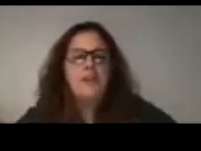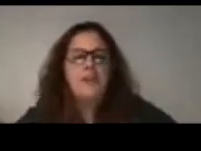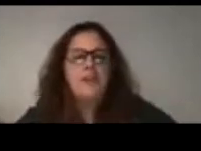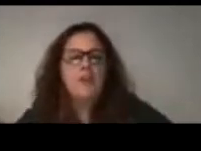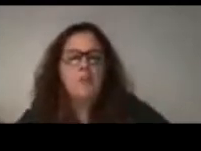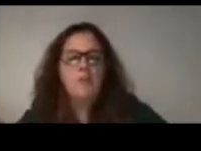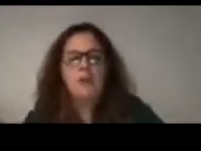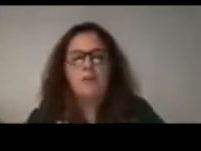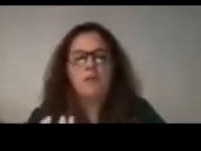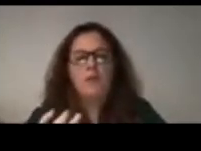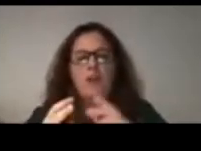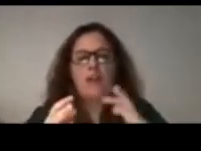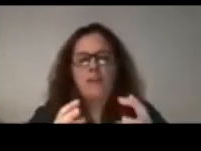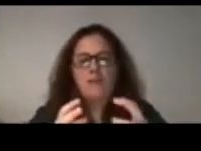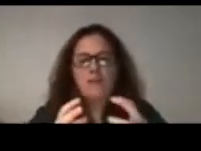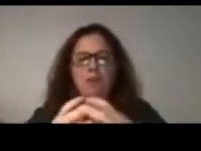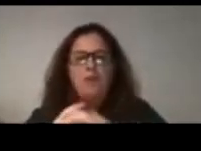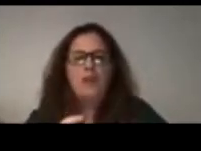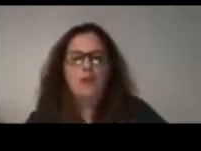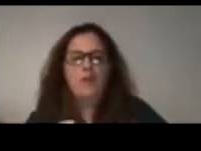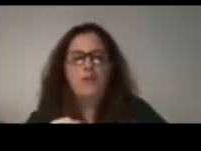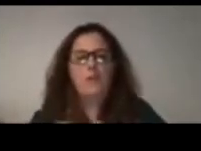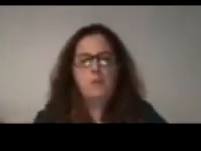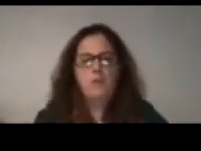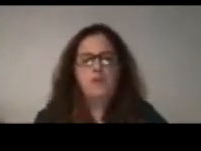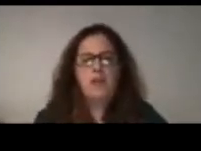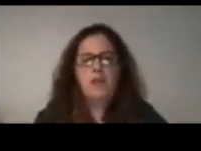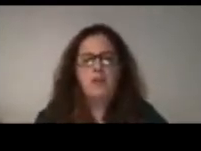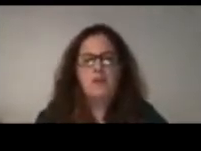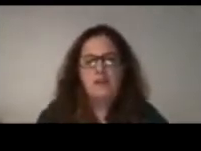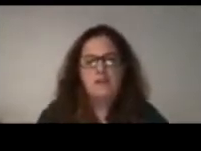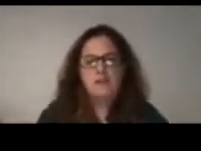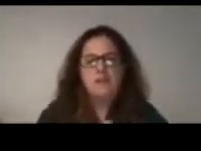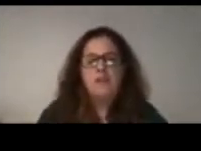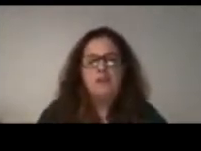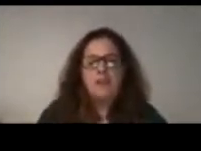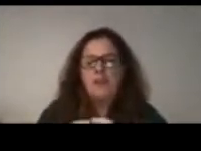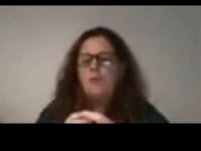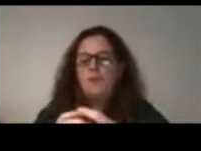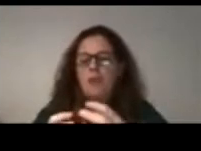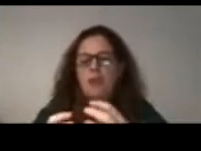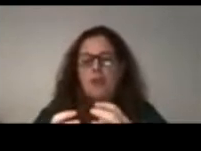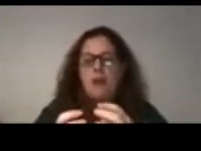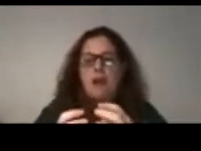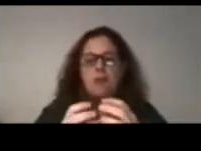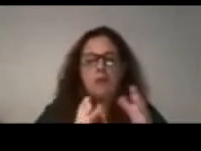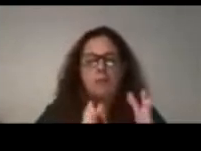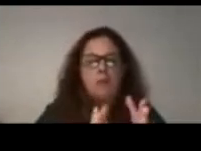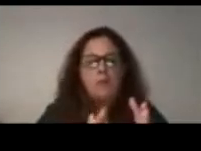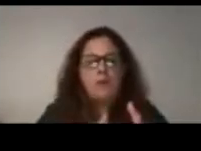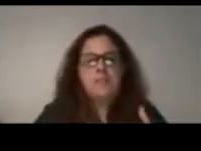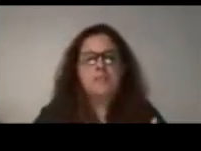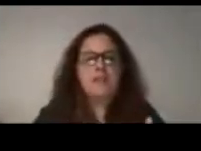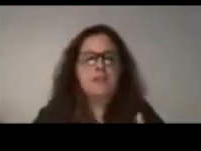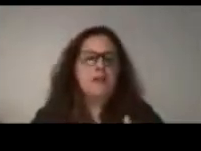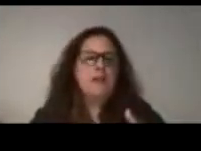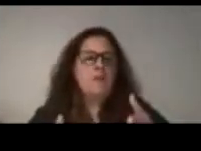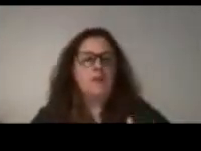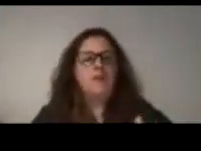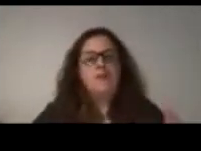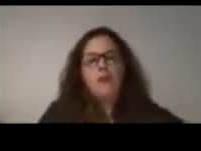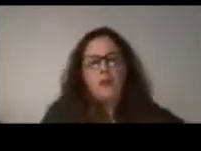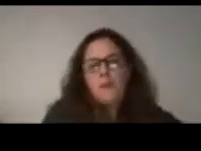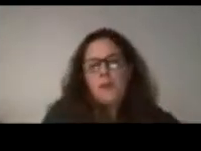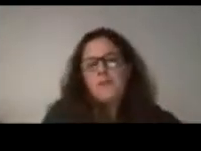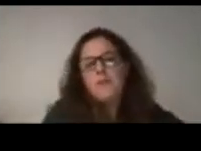público va dirigido el programa social? Hay información que nosotros podemos llegar a acotar, ¿no? Queremos, a lo mejor podemos precisar, bueno,